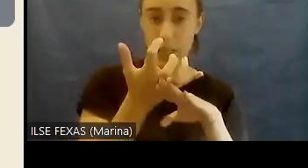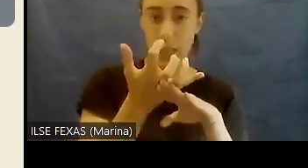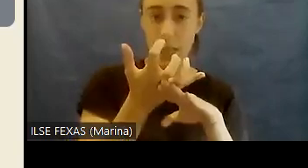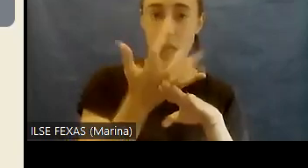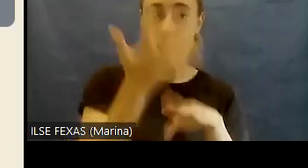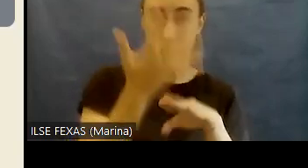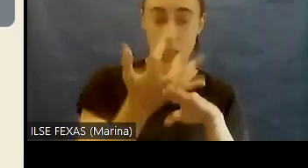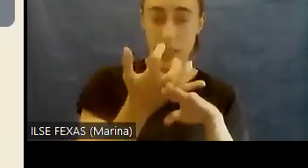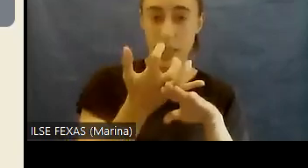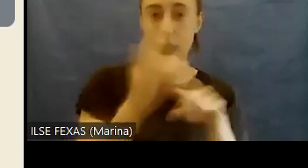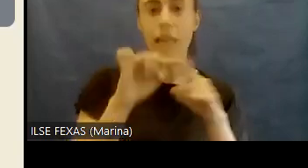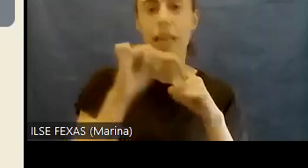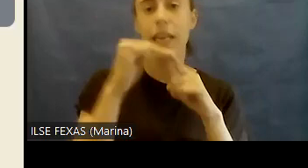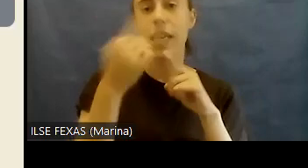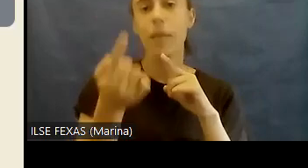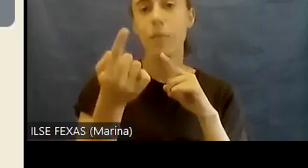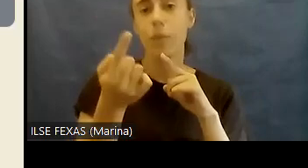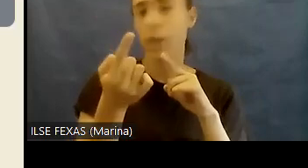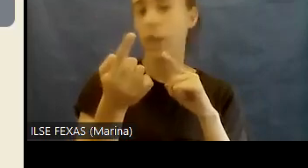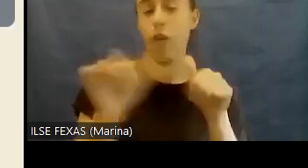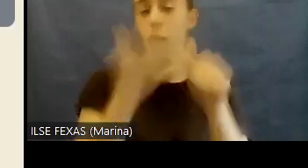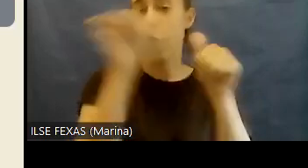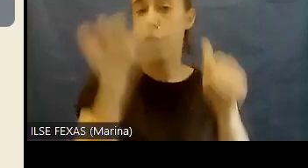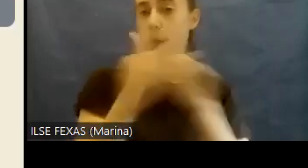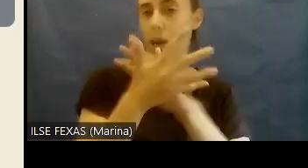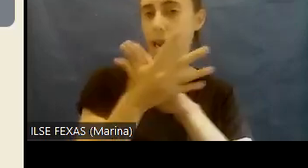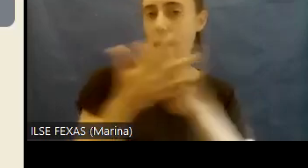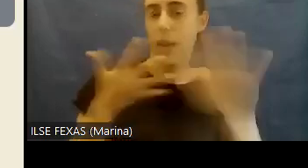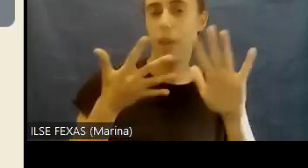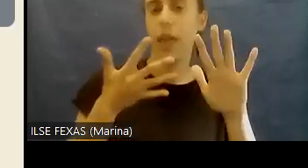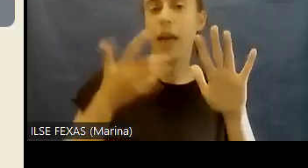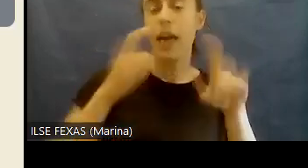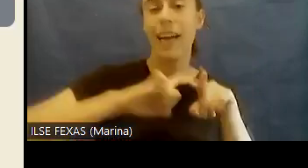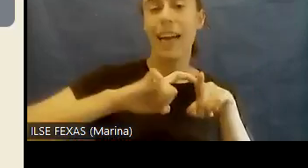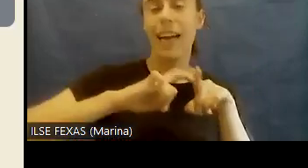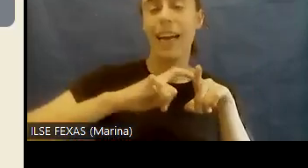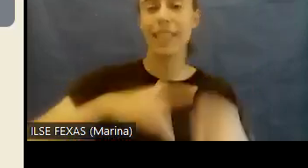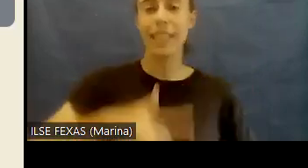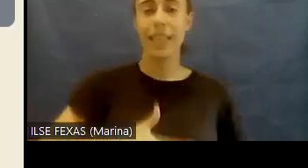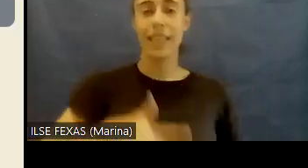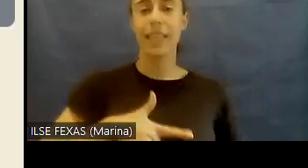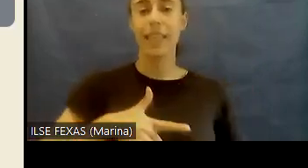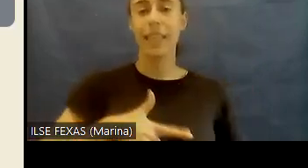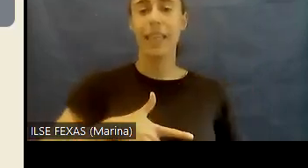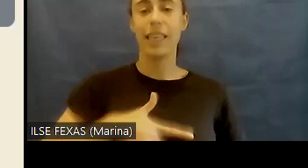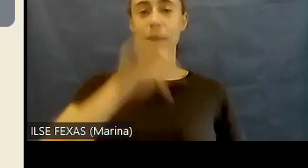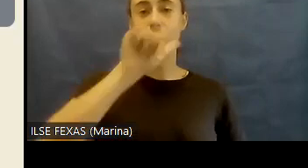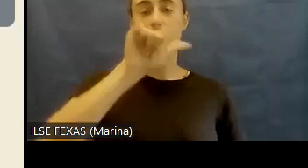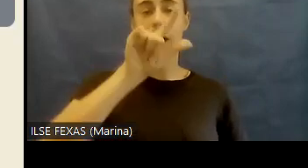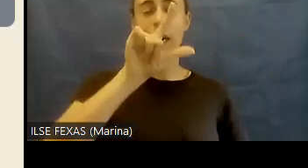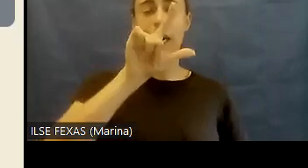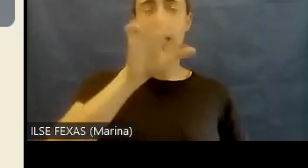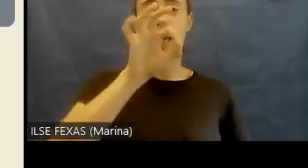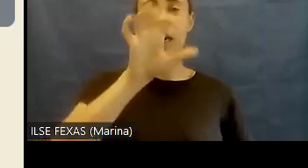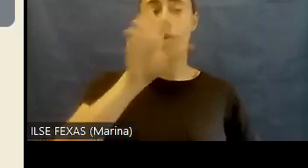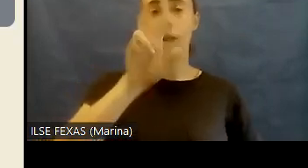presentación y explicar, y así rápidamente veis cuáles son las propiedades a nivel digestivo de la aloe vera. La aloe vera,